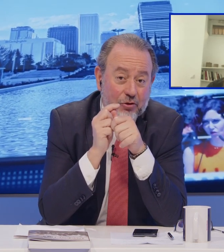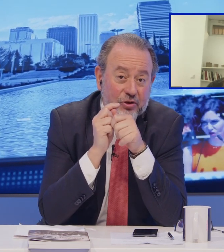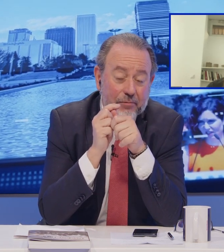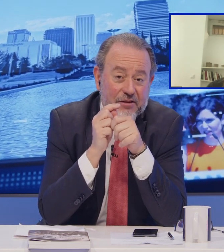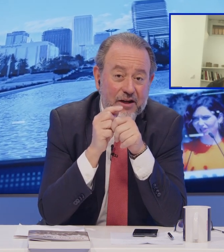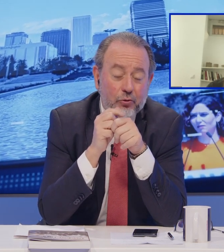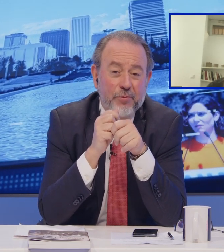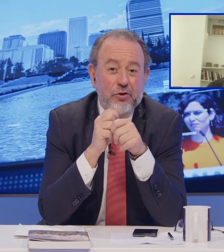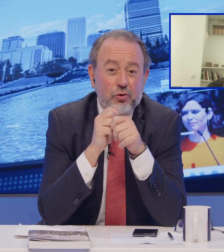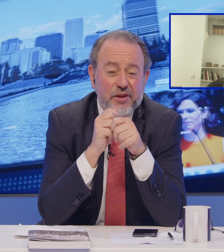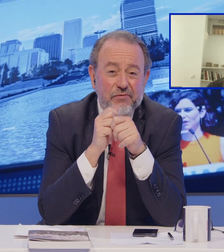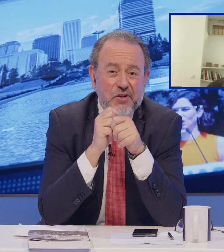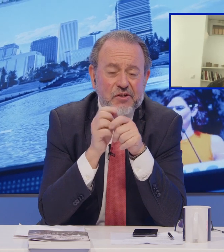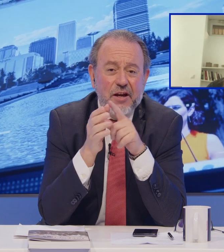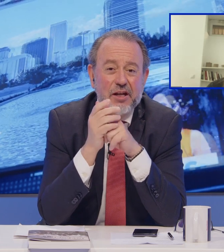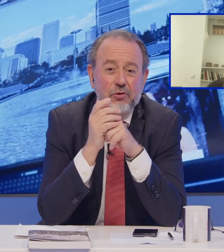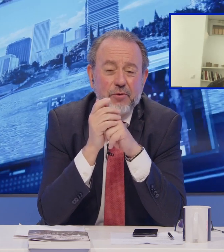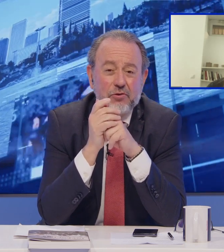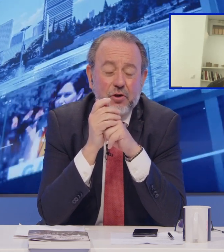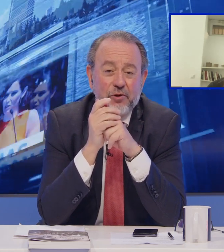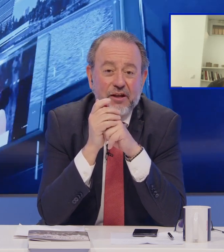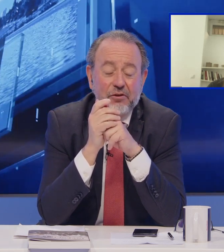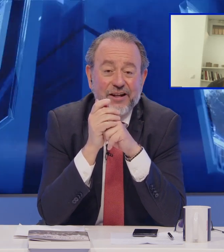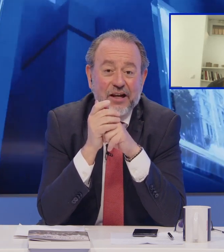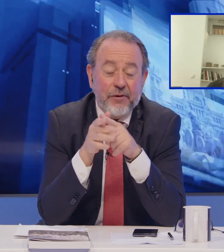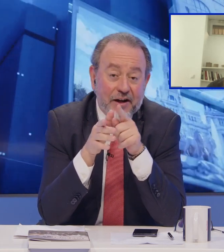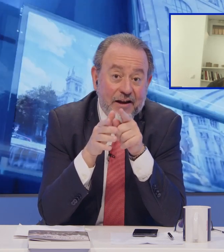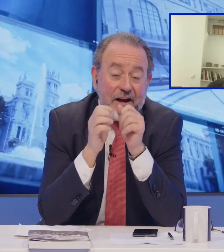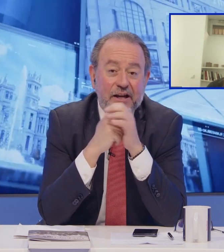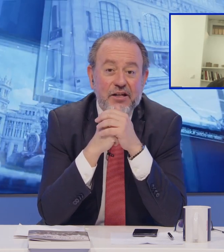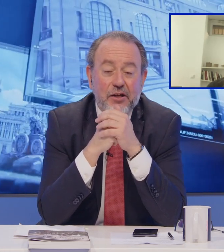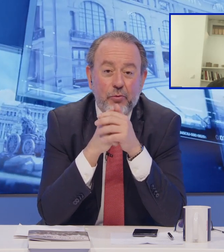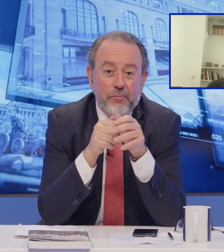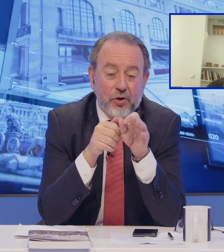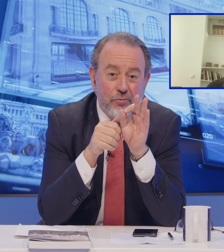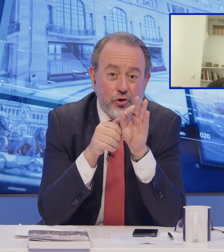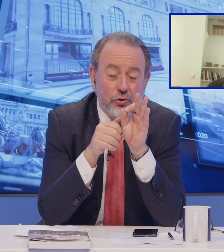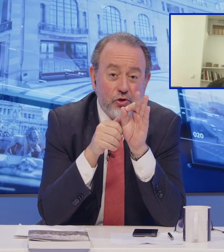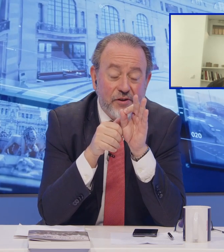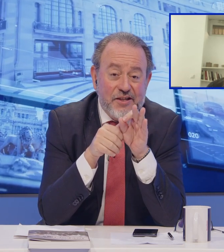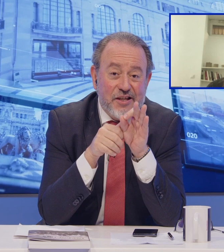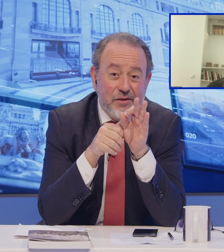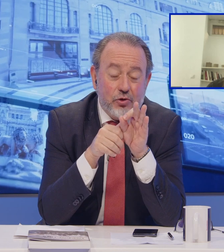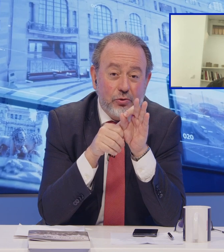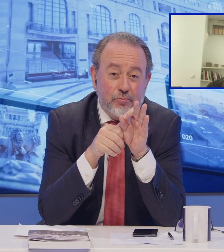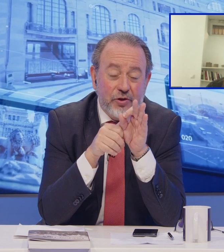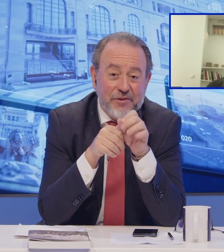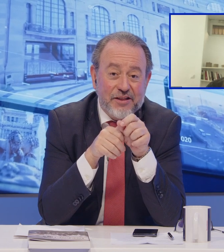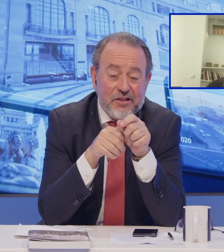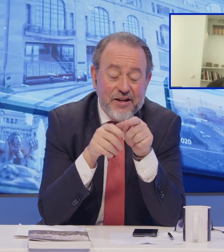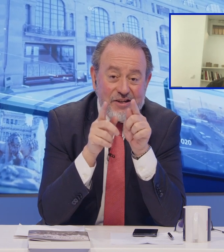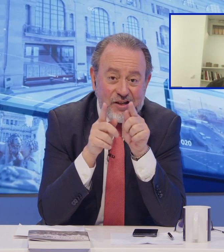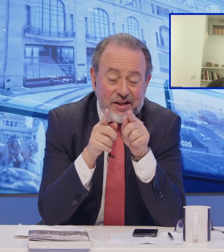Dirán otra vez que la culpa es de los jueces fachas y de los medios de comunicación de la caverna. Ahí les quiero ver por qué vosotros socialistas y vosotros